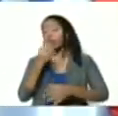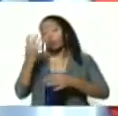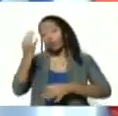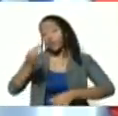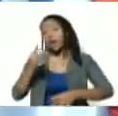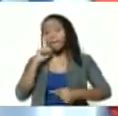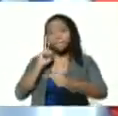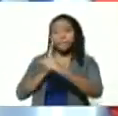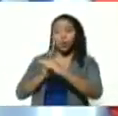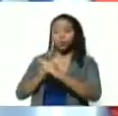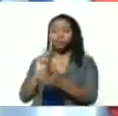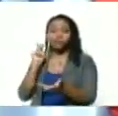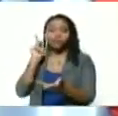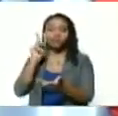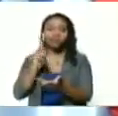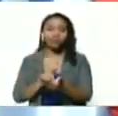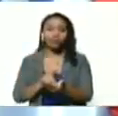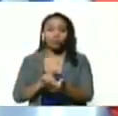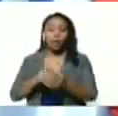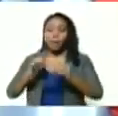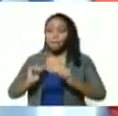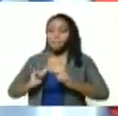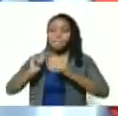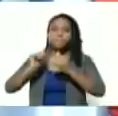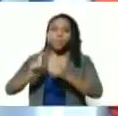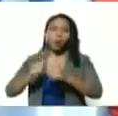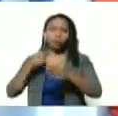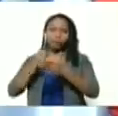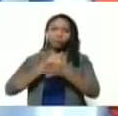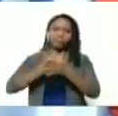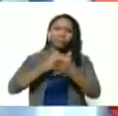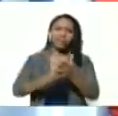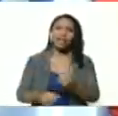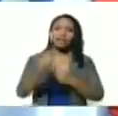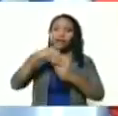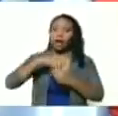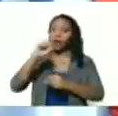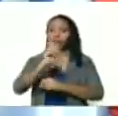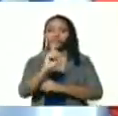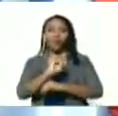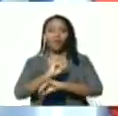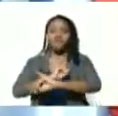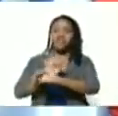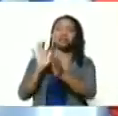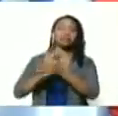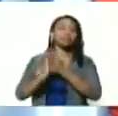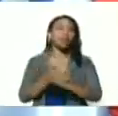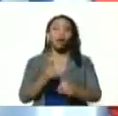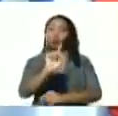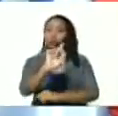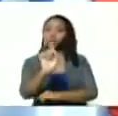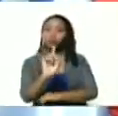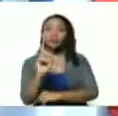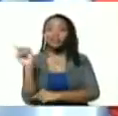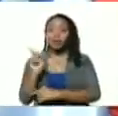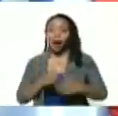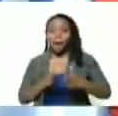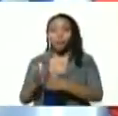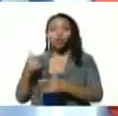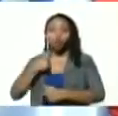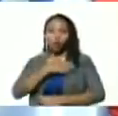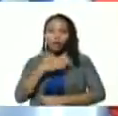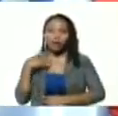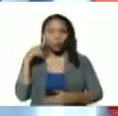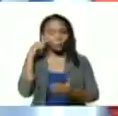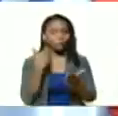detectamos eso al llegar y comenzamos una lucha interna que no ha terminado. Y en ese camino yo quiero mostrar,